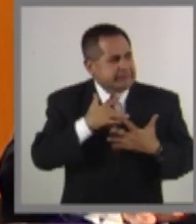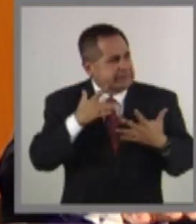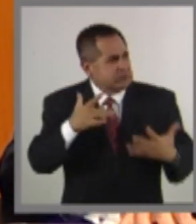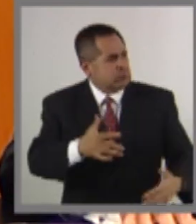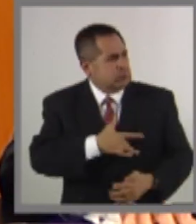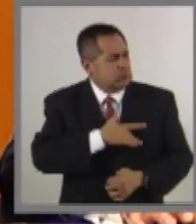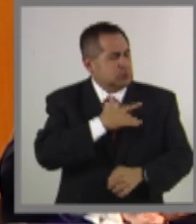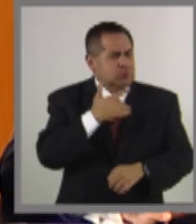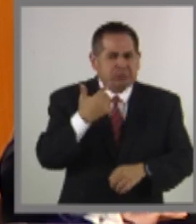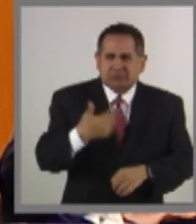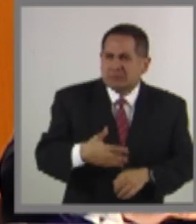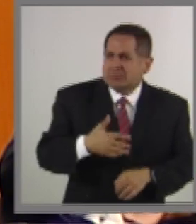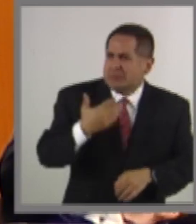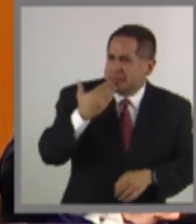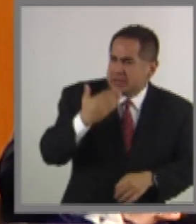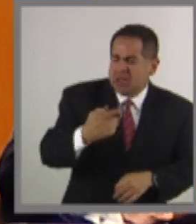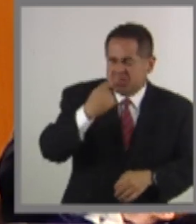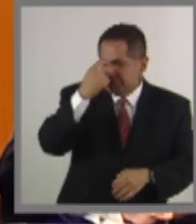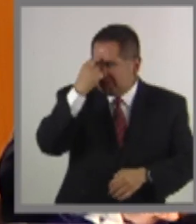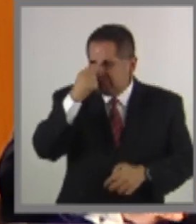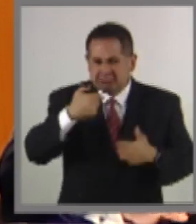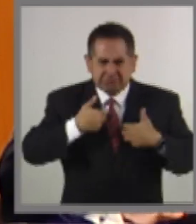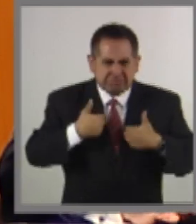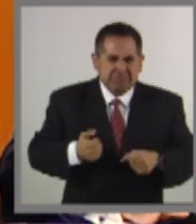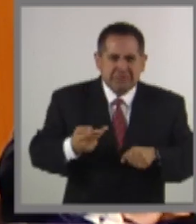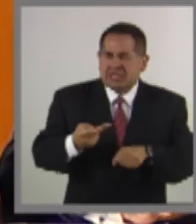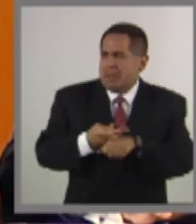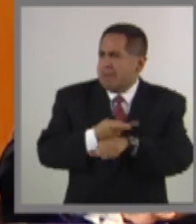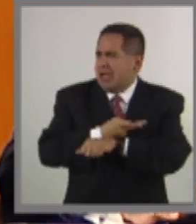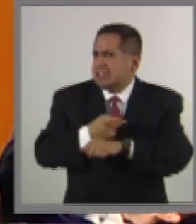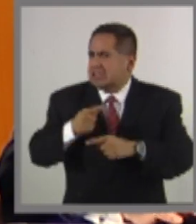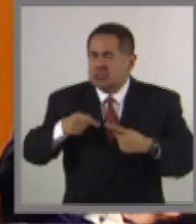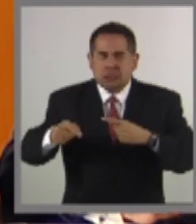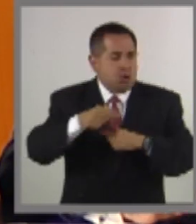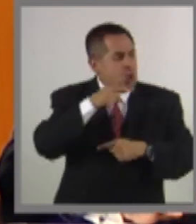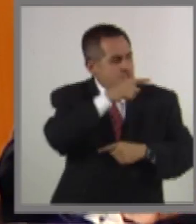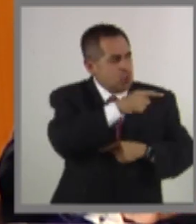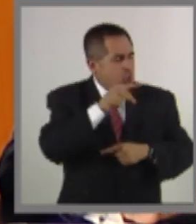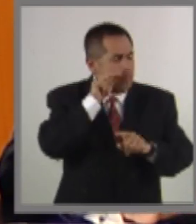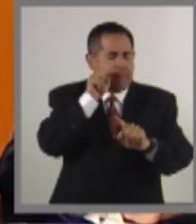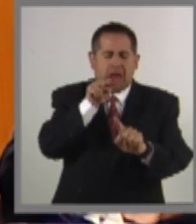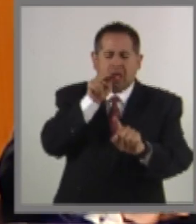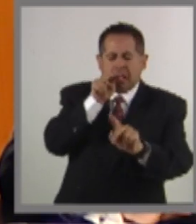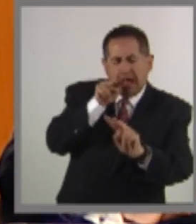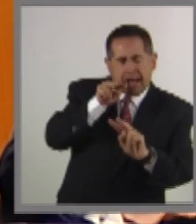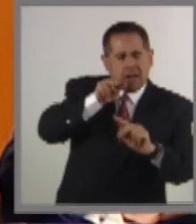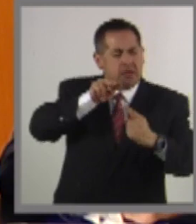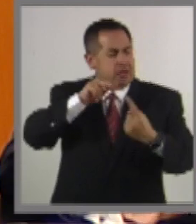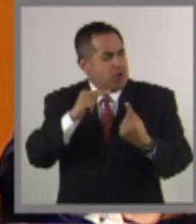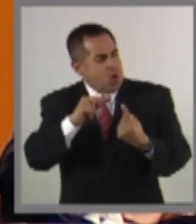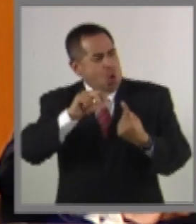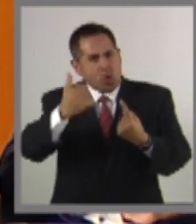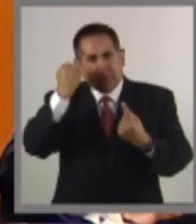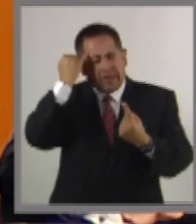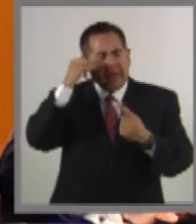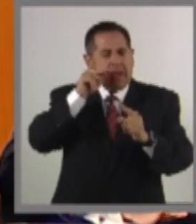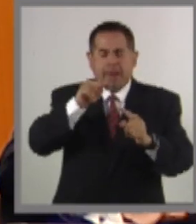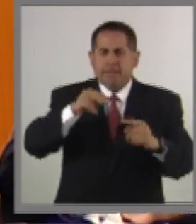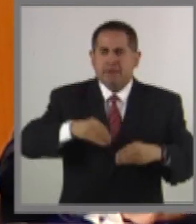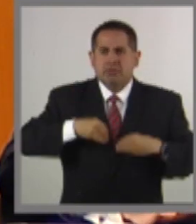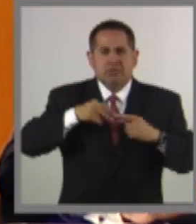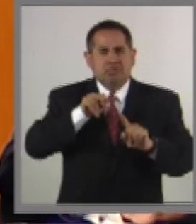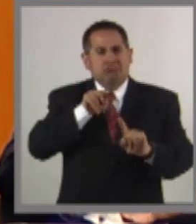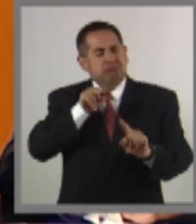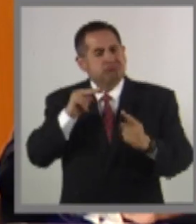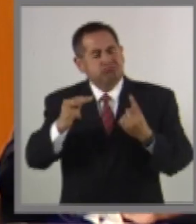mayor de conciencia plena de lo que está pasando, y aprenden a ver la vida desde otra lógica. Y yo creo que esta